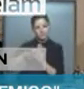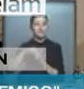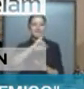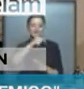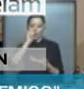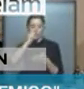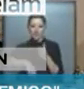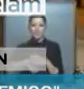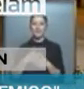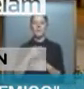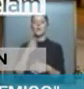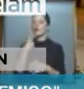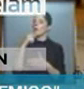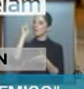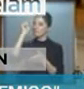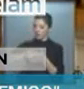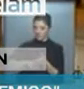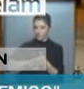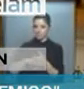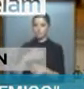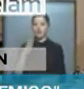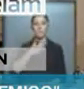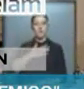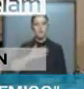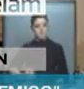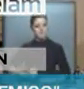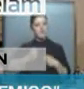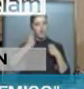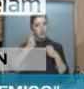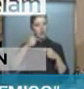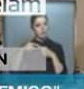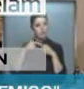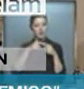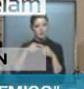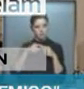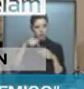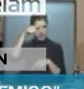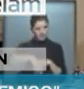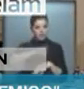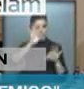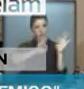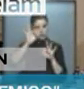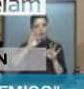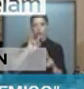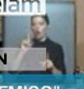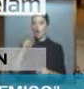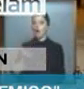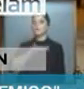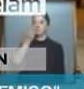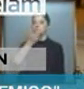voy a corregirlo porque mi gran arma política o la gran arma política de este proyecto no es la